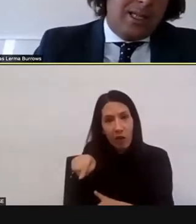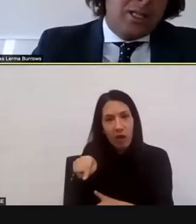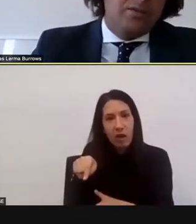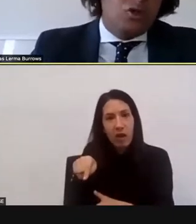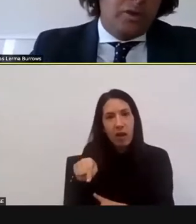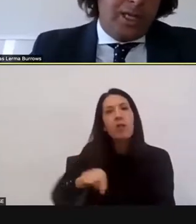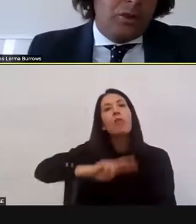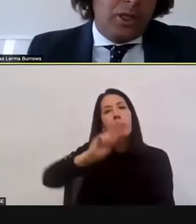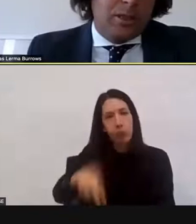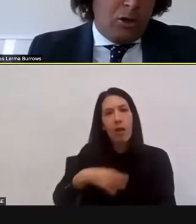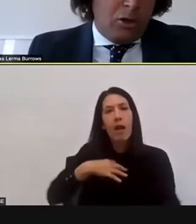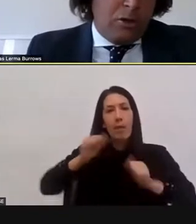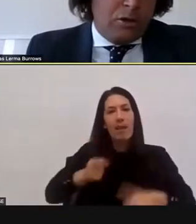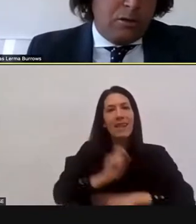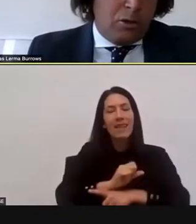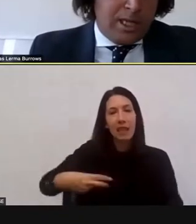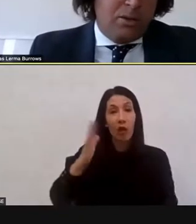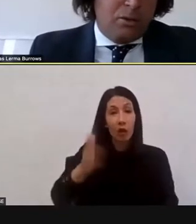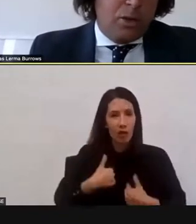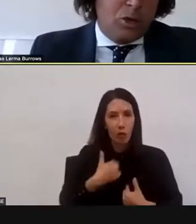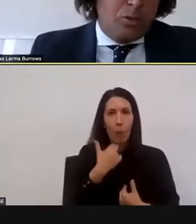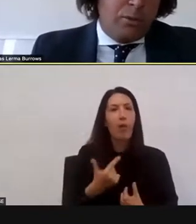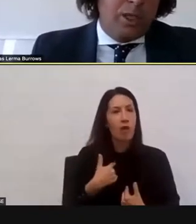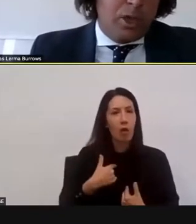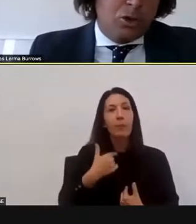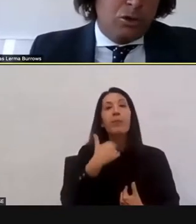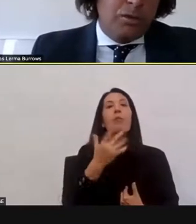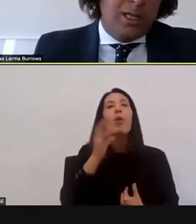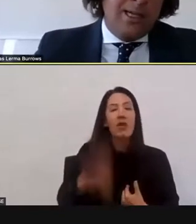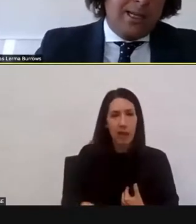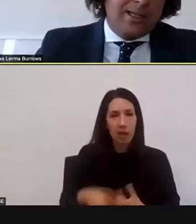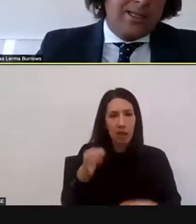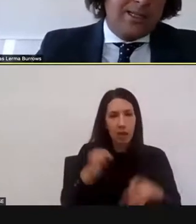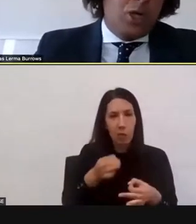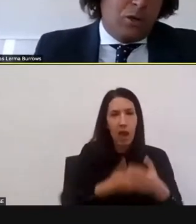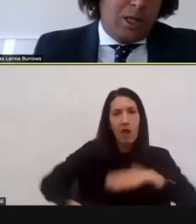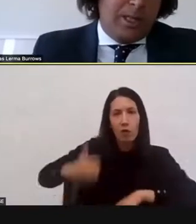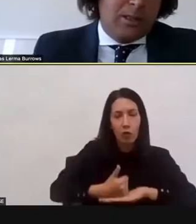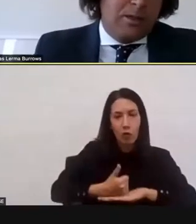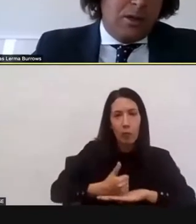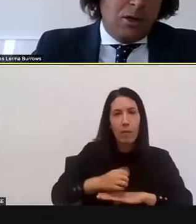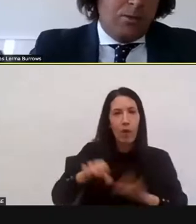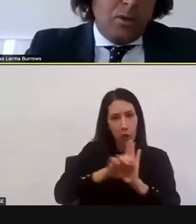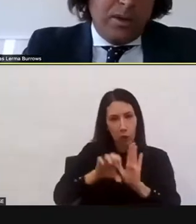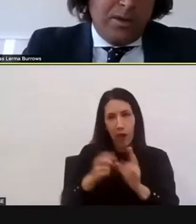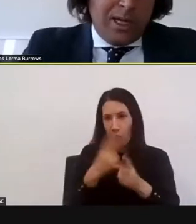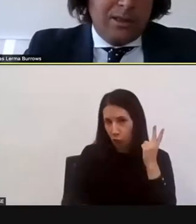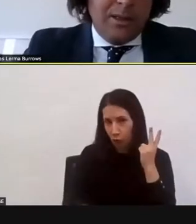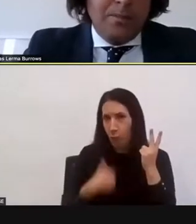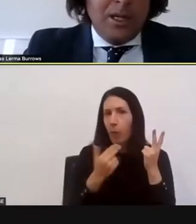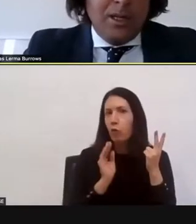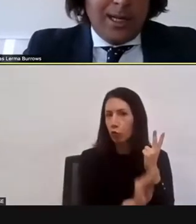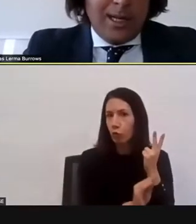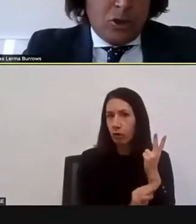dictando sentencias condenatorias. Y no lo digo yo, lo está diciendo el Tribunal Supremo y el Tribunal Constitucional, quienes se están poniendo límites. Muy bien decía la